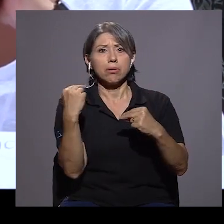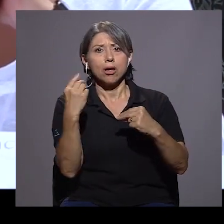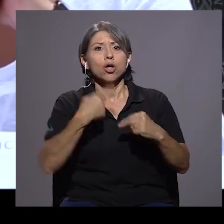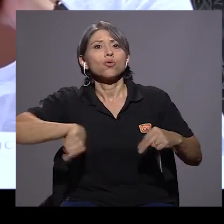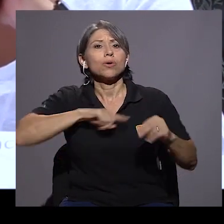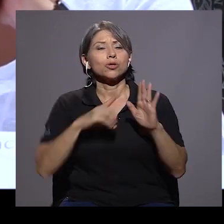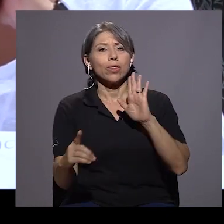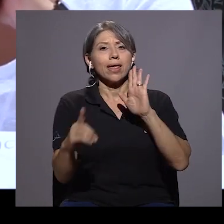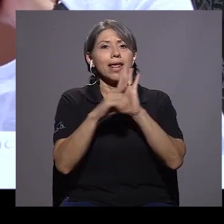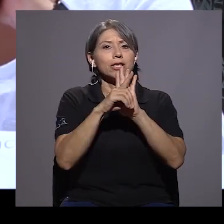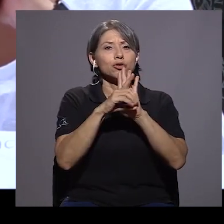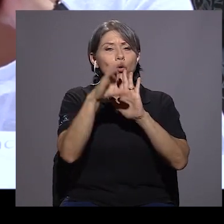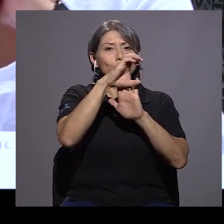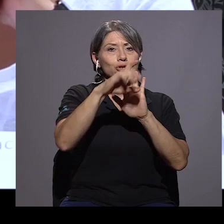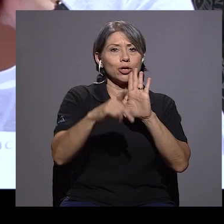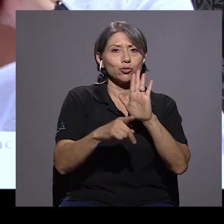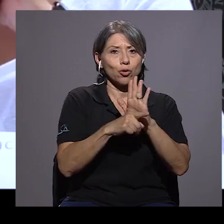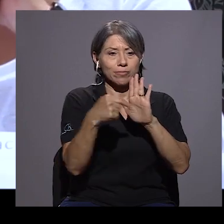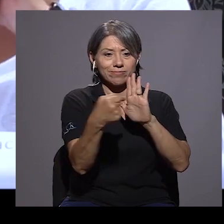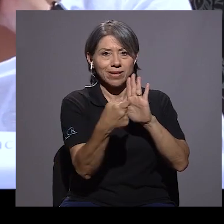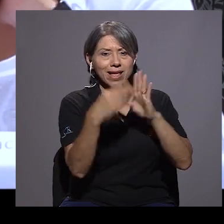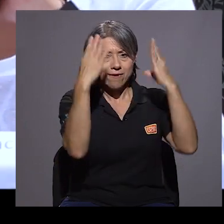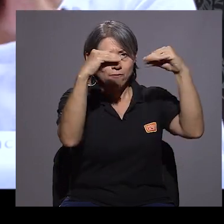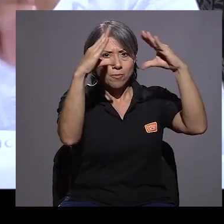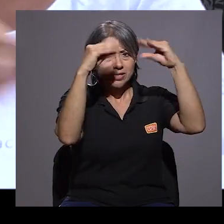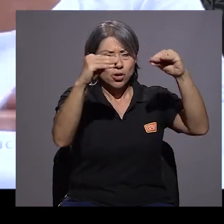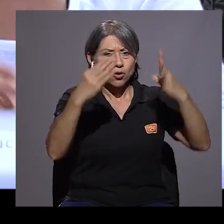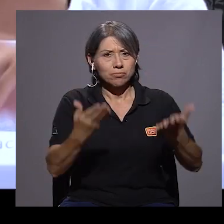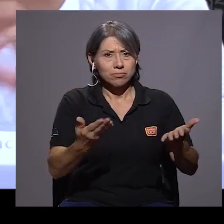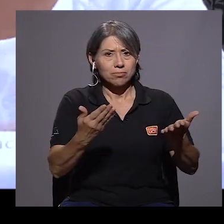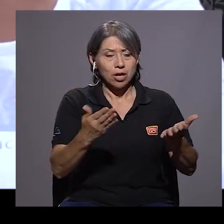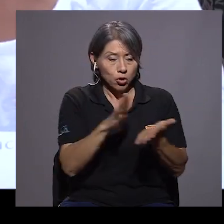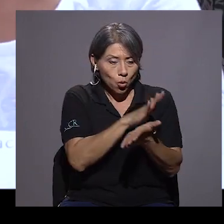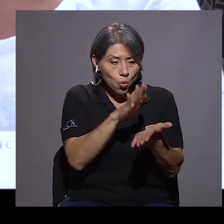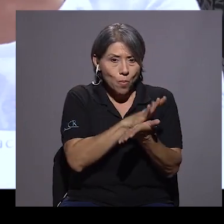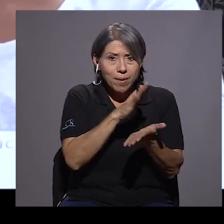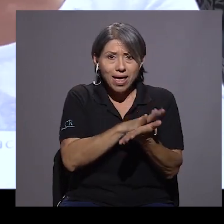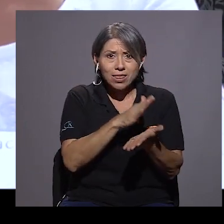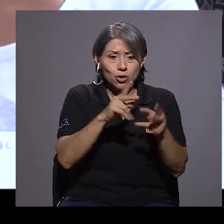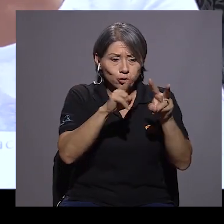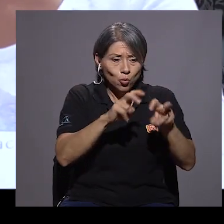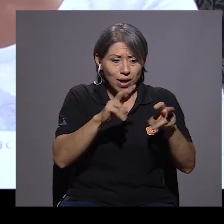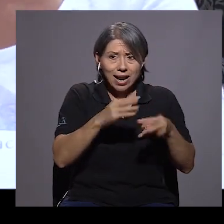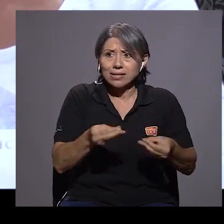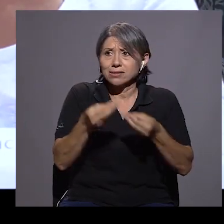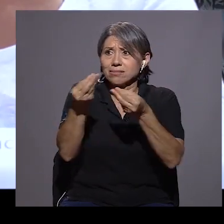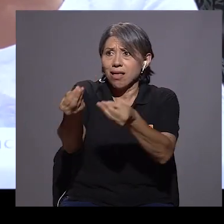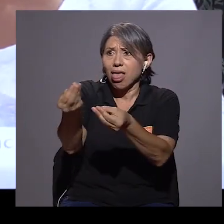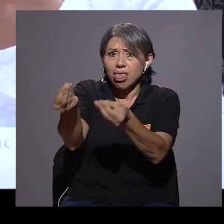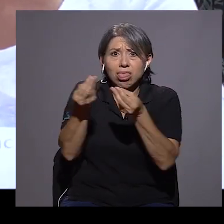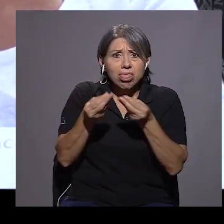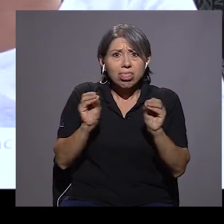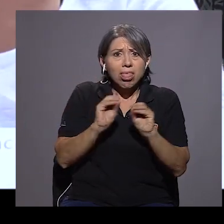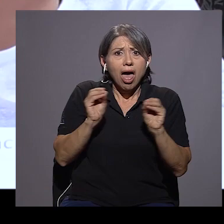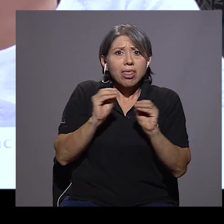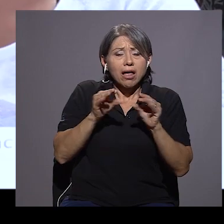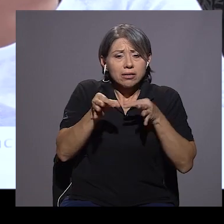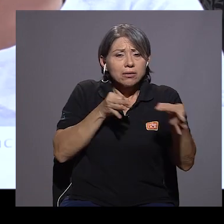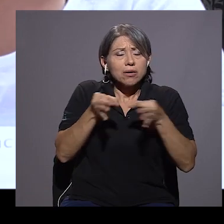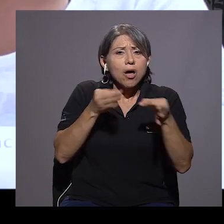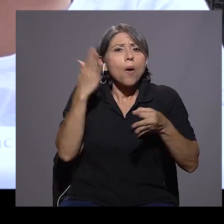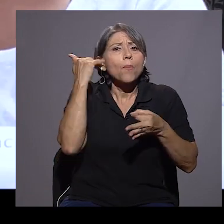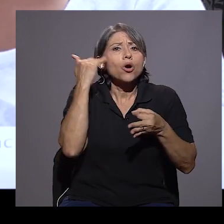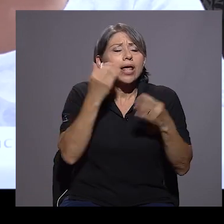negado el derecho constitucional a la información. No hemos recibido la interpretación de los documentos o análisis